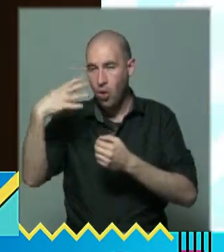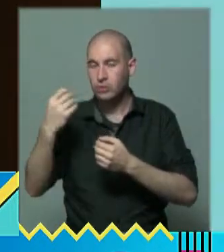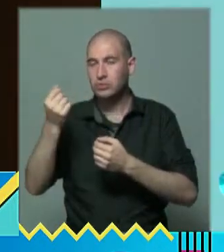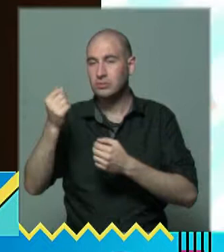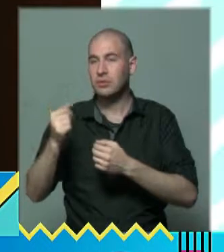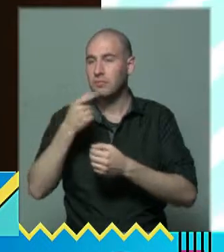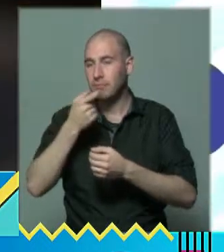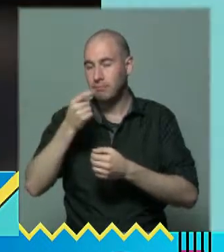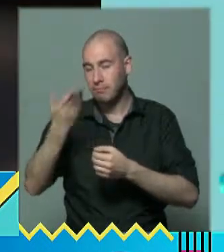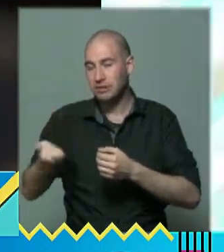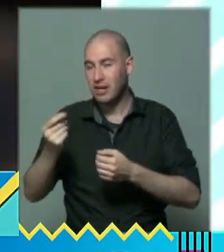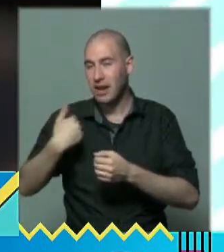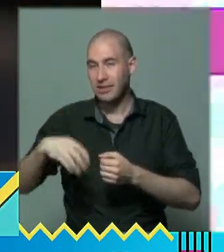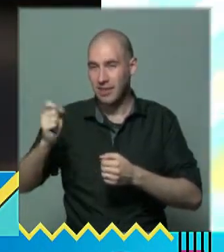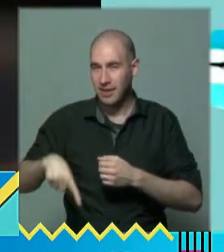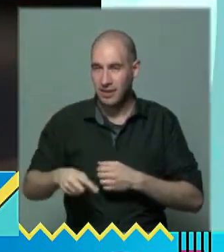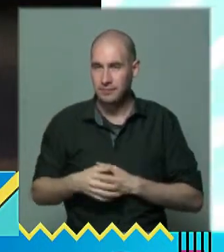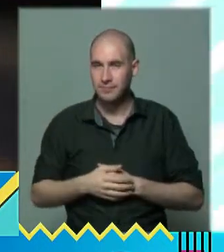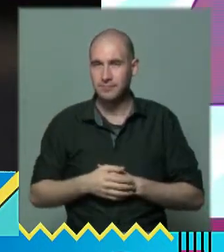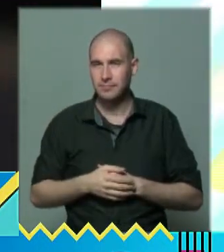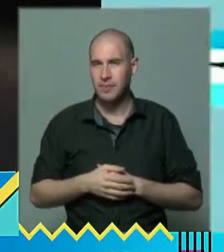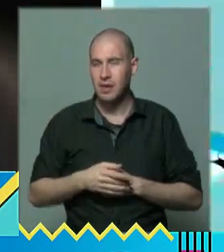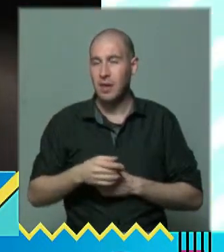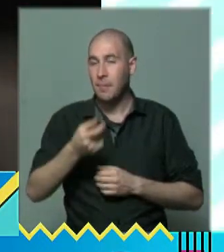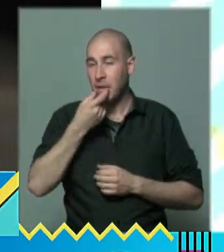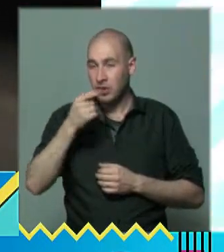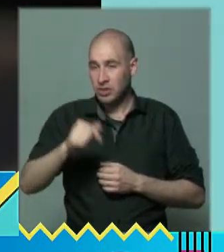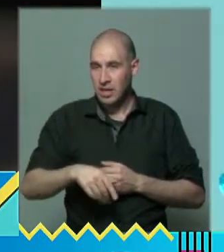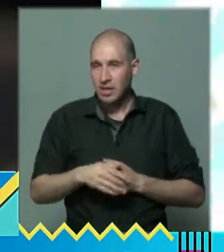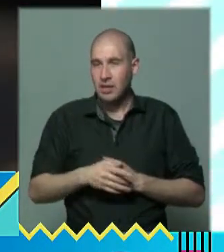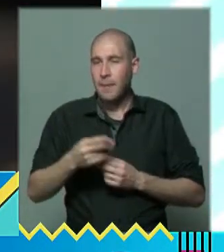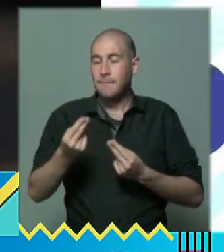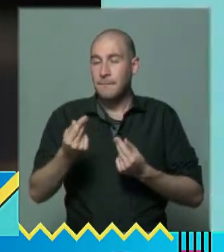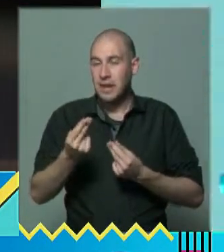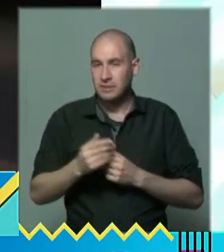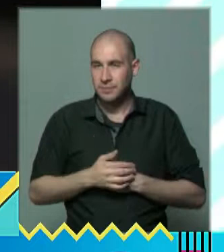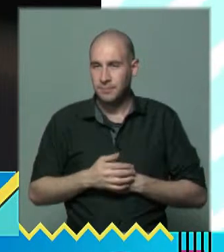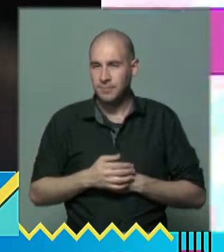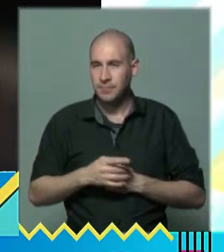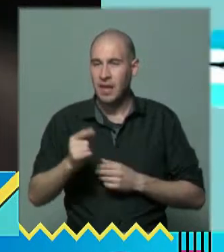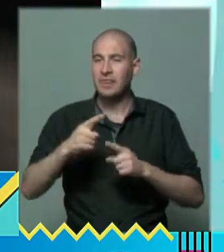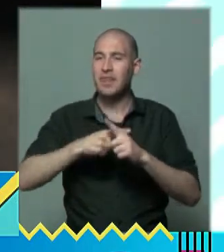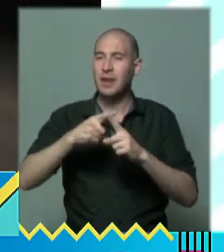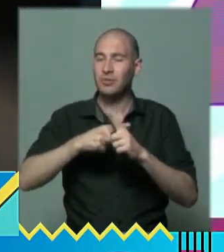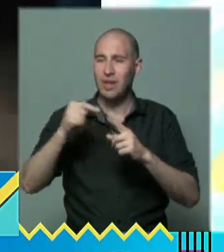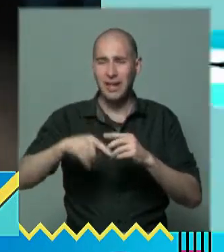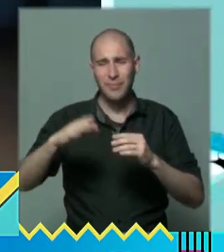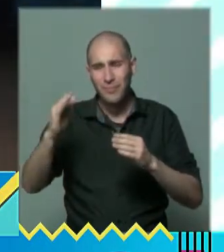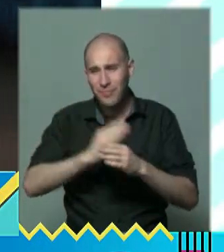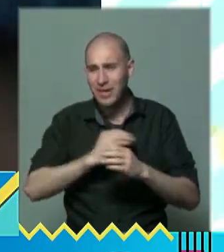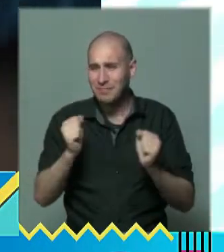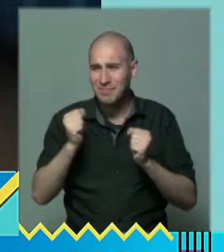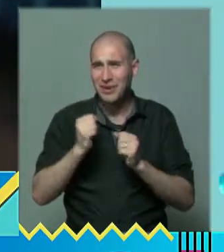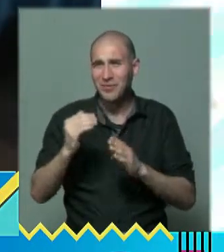ciudadanos de nuestro país. Y ni hablar de la provincia de Mendoza, que tenemos tenemos temperaturas, bajísimas en